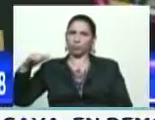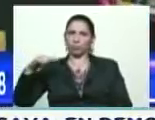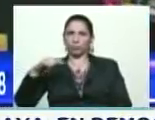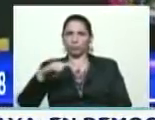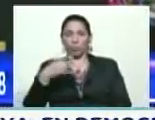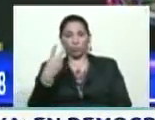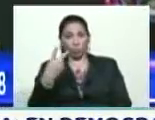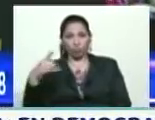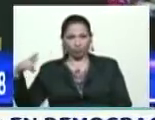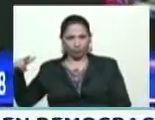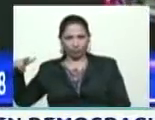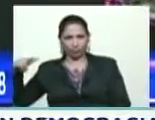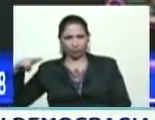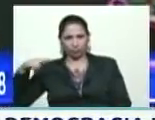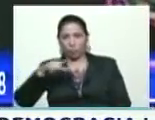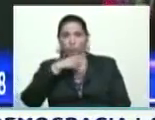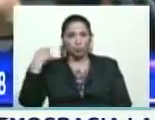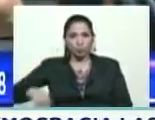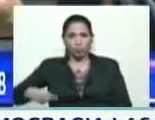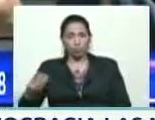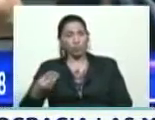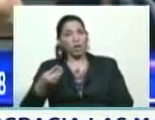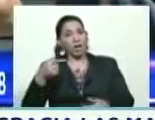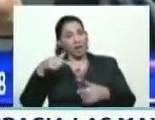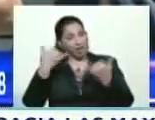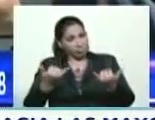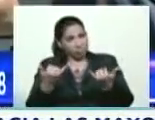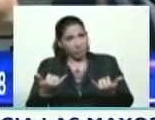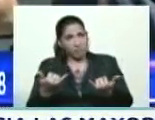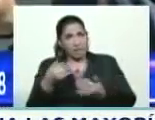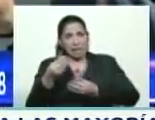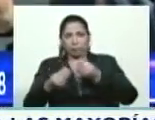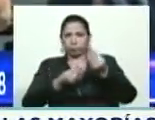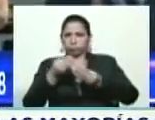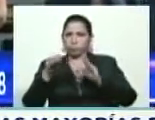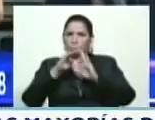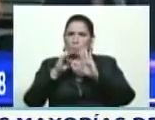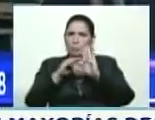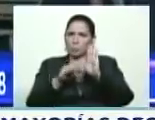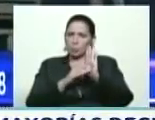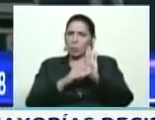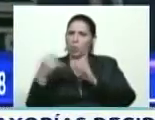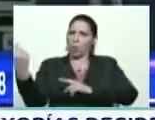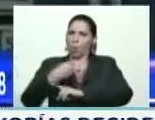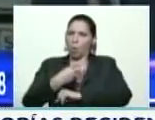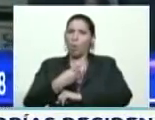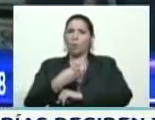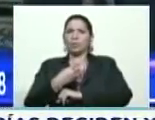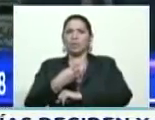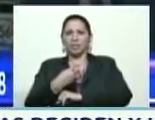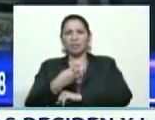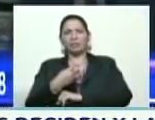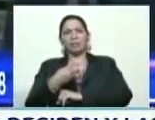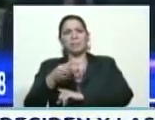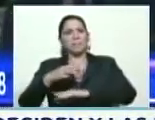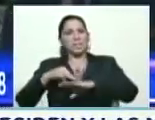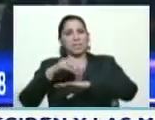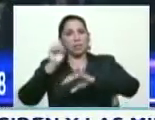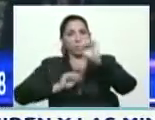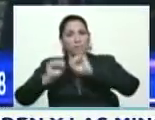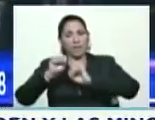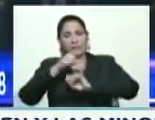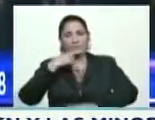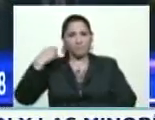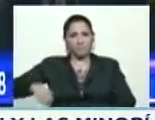esta vez, siguiendo las órdenes de los dirigentes de nuestro país y de nuestro Ministerio de Defensa,